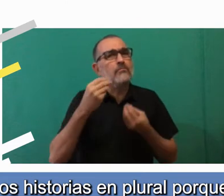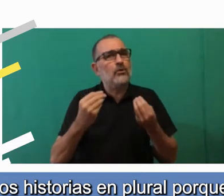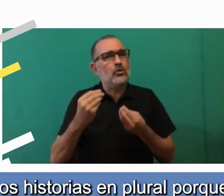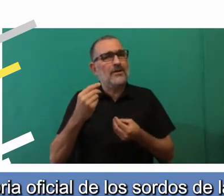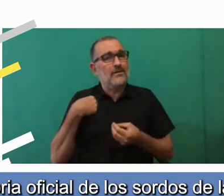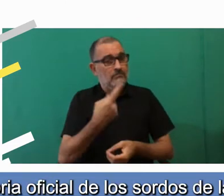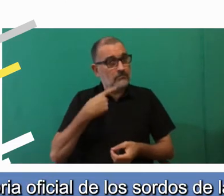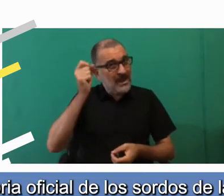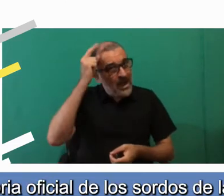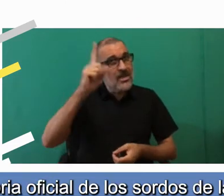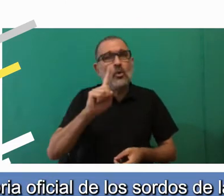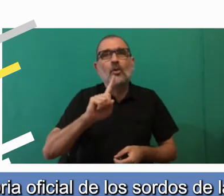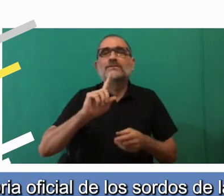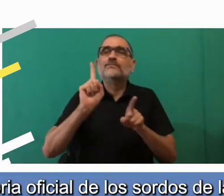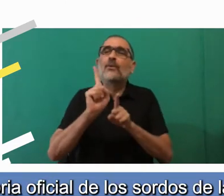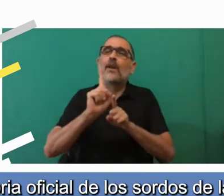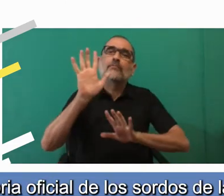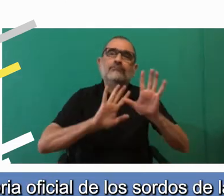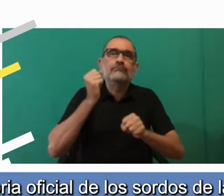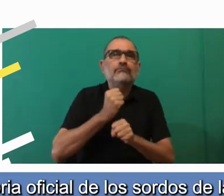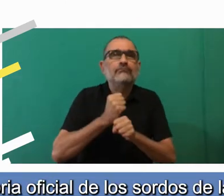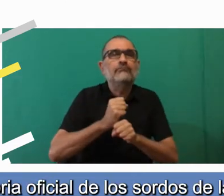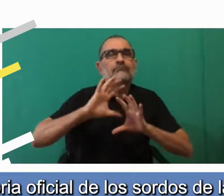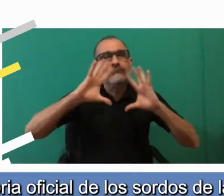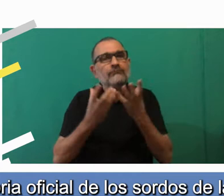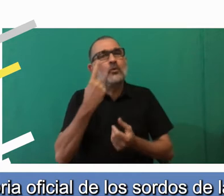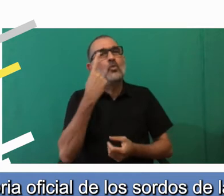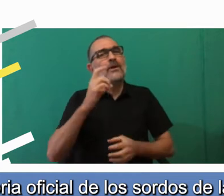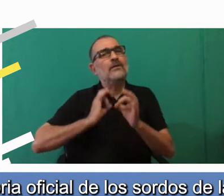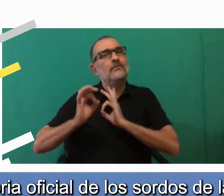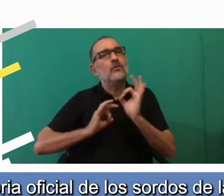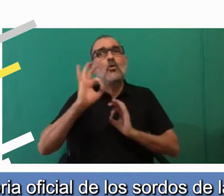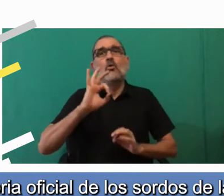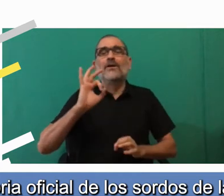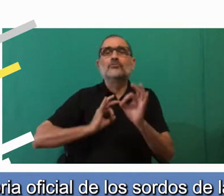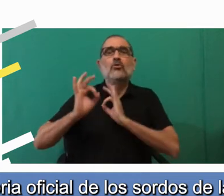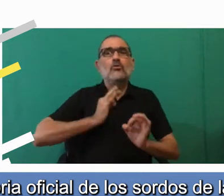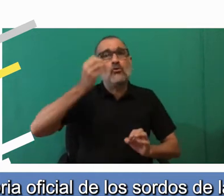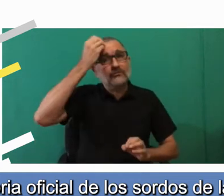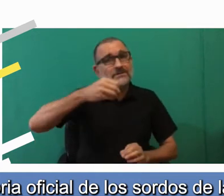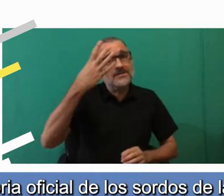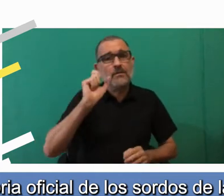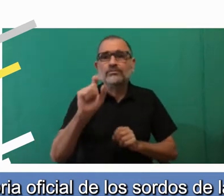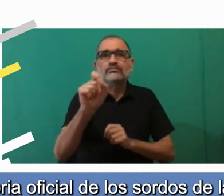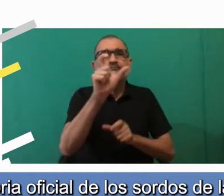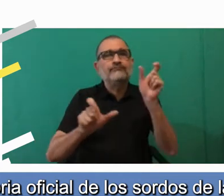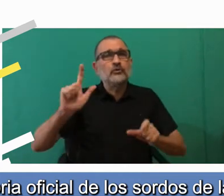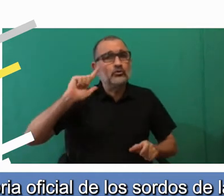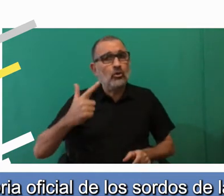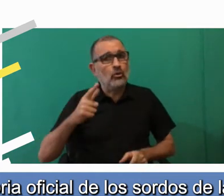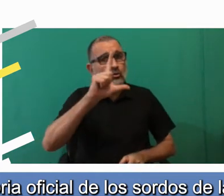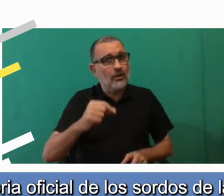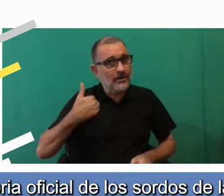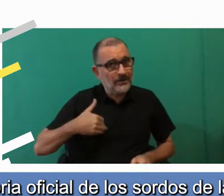relato sobre la historia oficial, digamos, de los sordos de la Argentina, sino, por el contrario, conformar